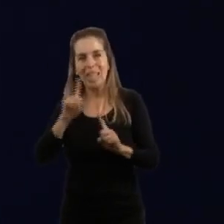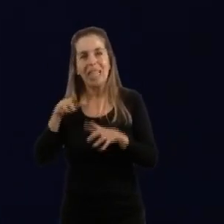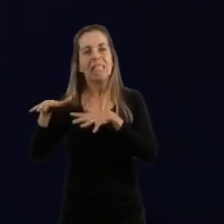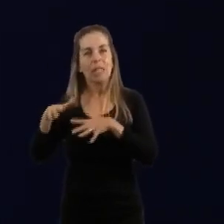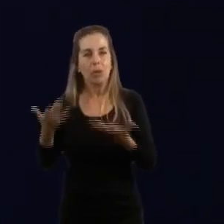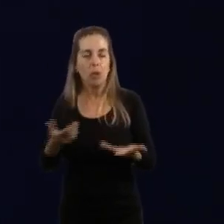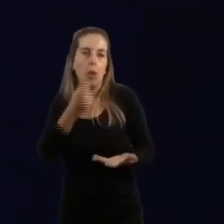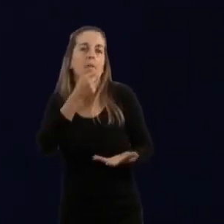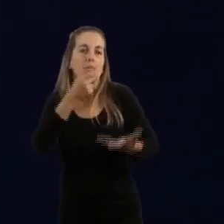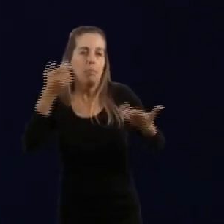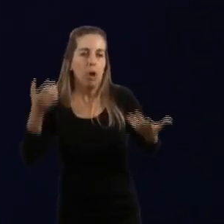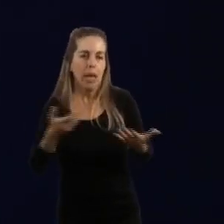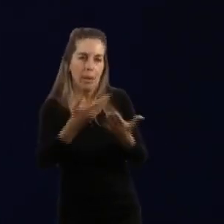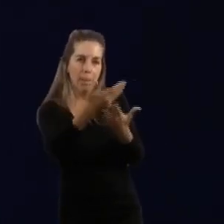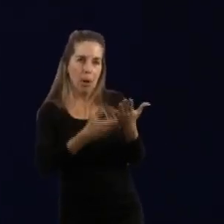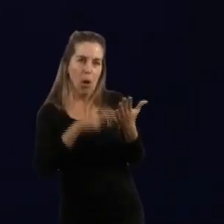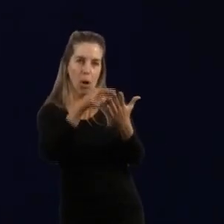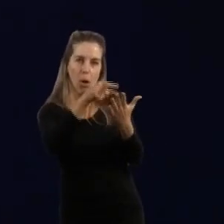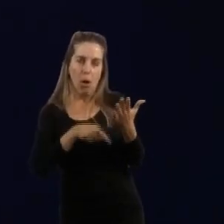mira, por ejemplo, dentro de